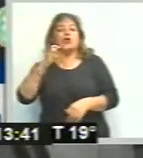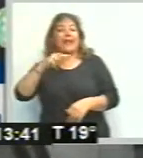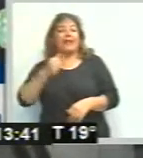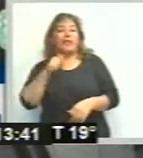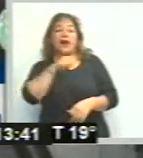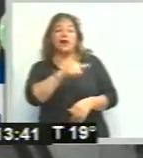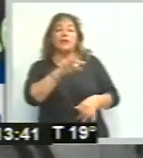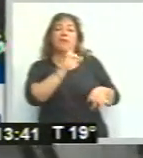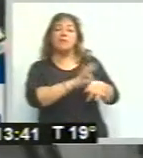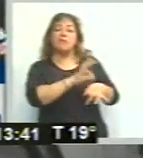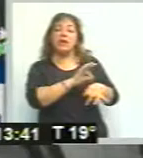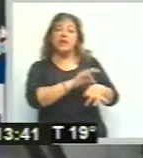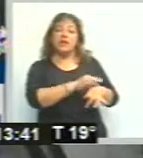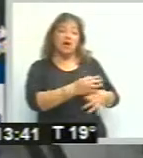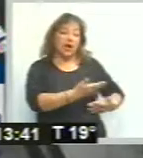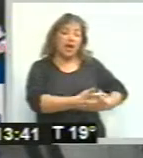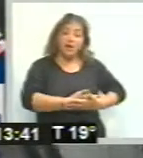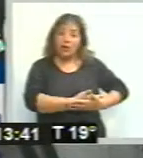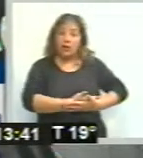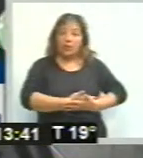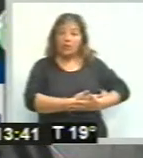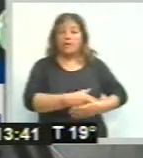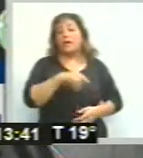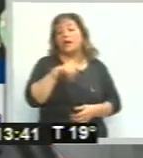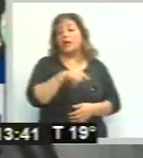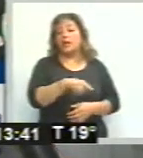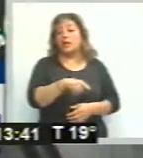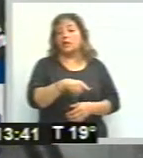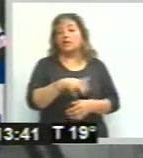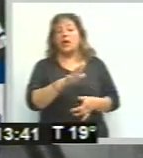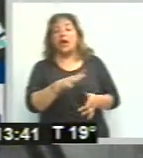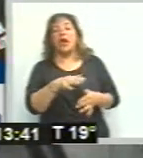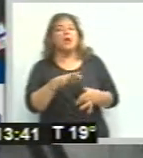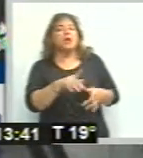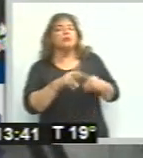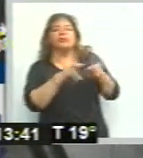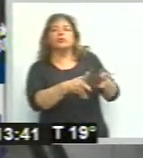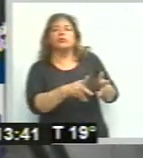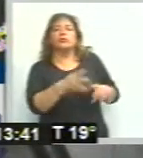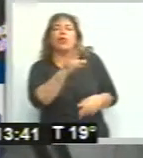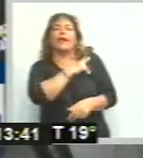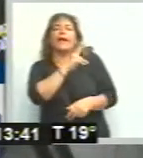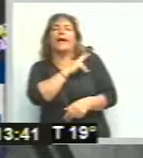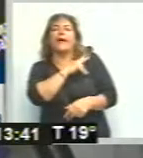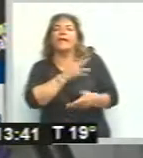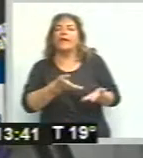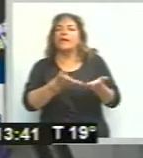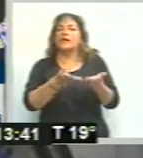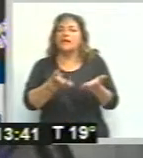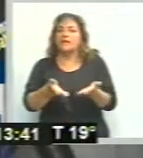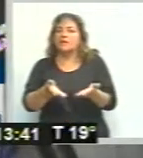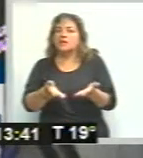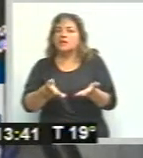de neonatología. La doctora Rosana Filtrine ha sido puesta en disponibilidad por el jefe de servicio, el doctor Mario del